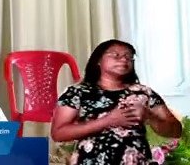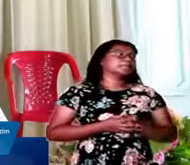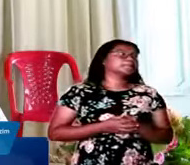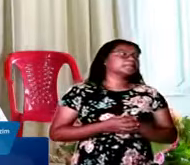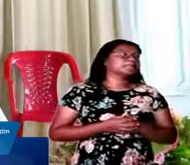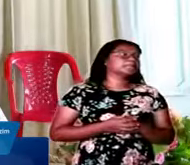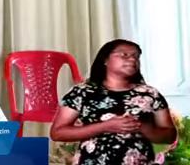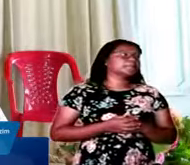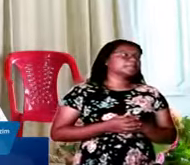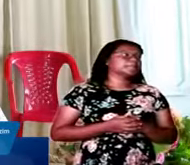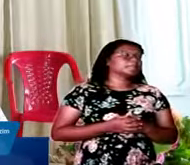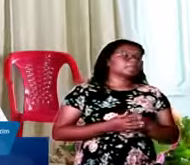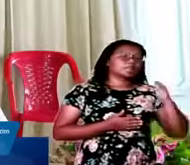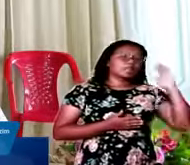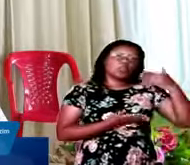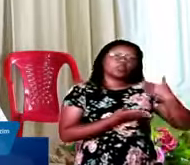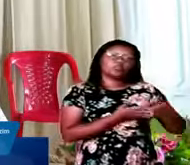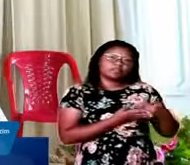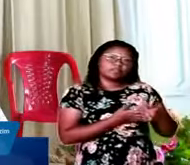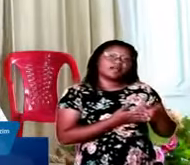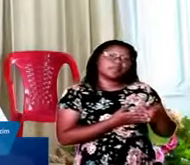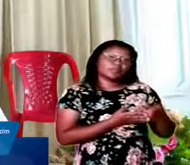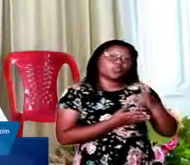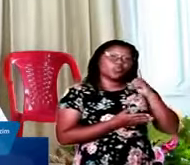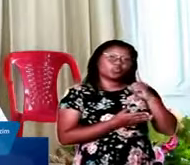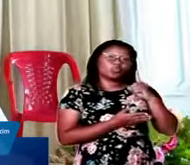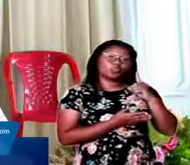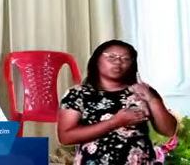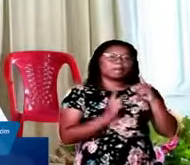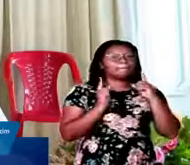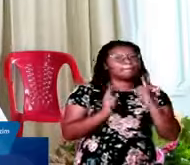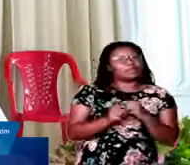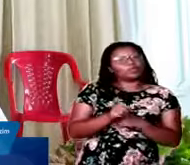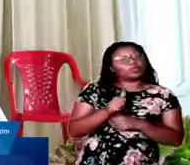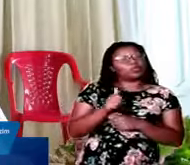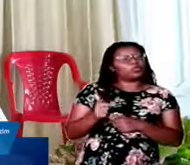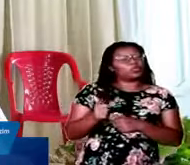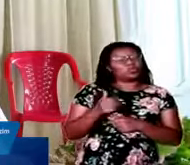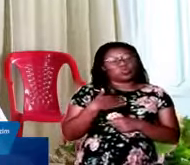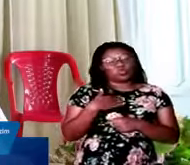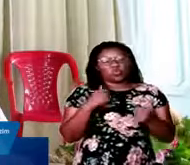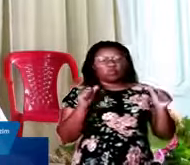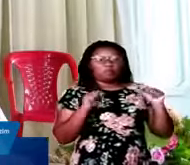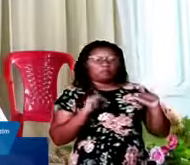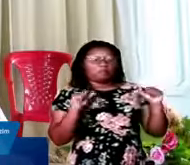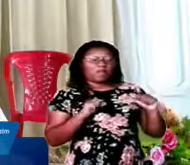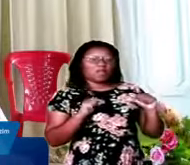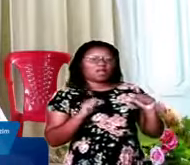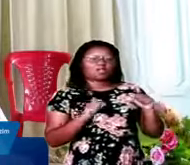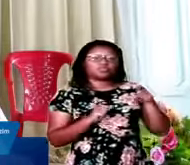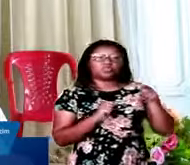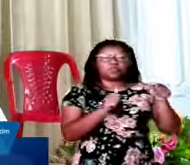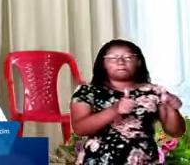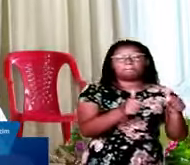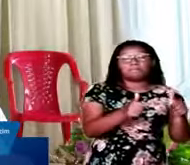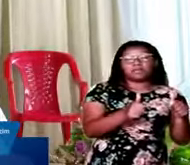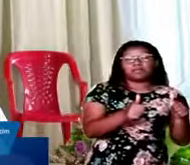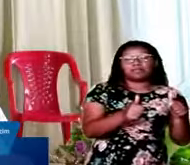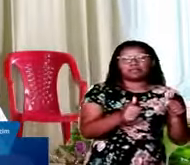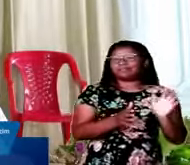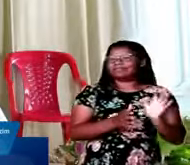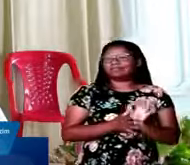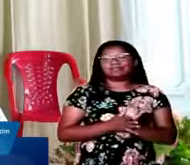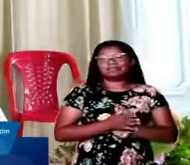El uno se fue justificado. Pero el otro es, yo estoy mal, tú estás bien. Es otro complejo, es el otro extremo.